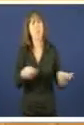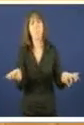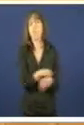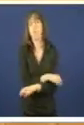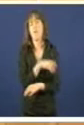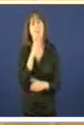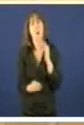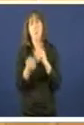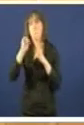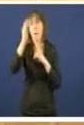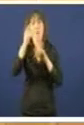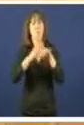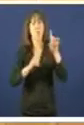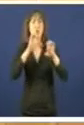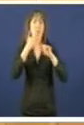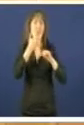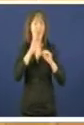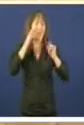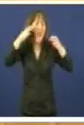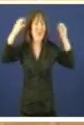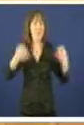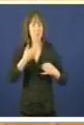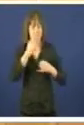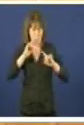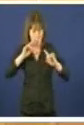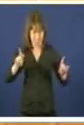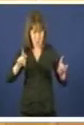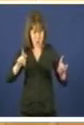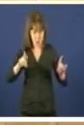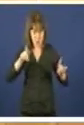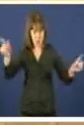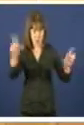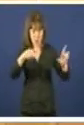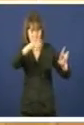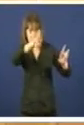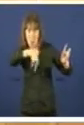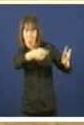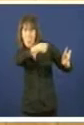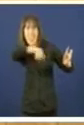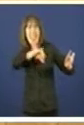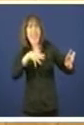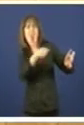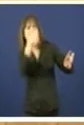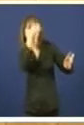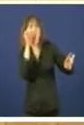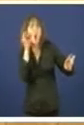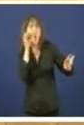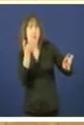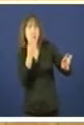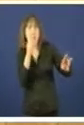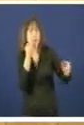porque, evidentemente, a televisión, se é de todos e de todas, ten que representar a pluralidade, non só política, evidentemente, social,